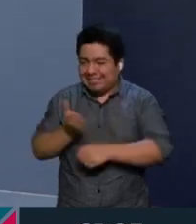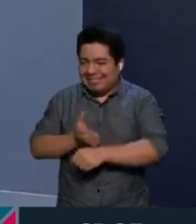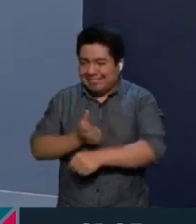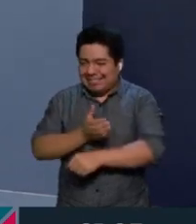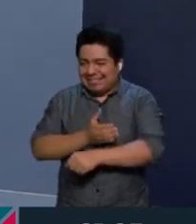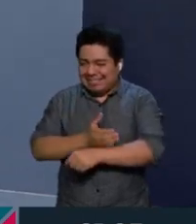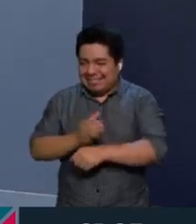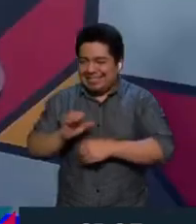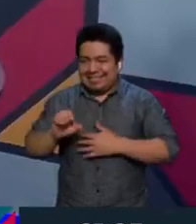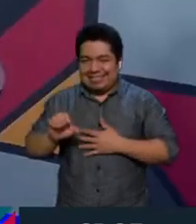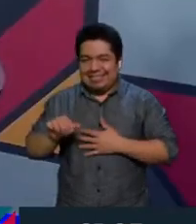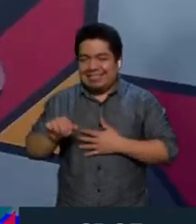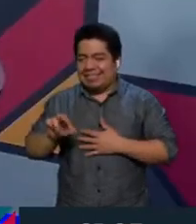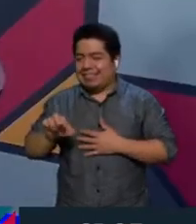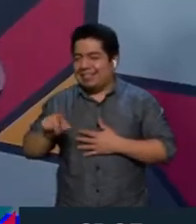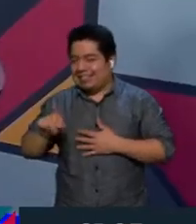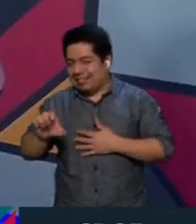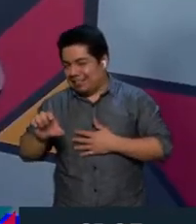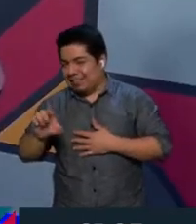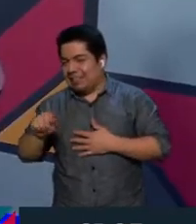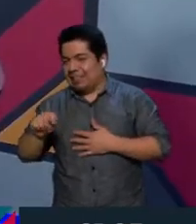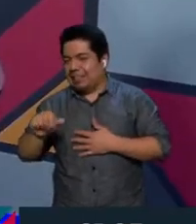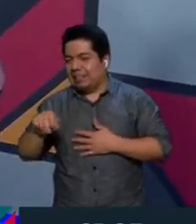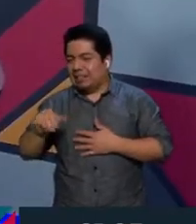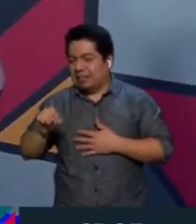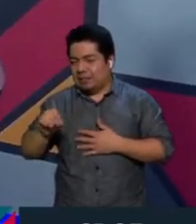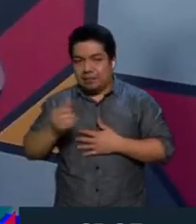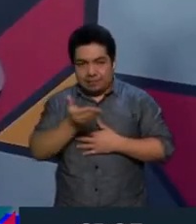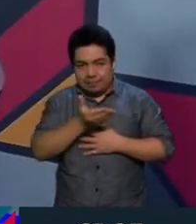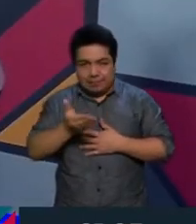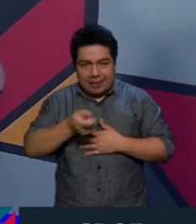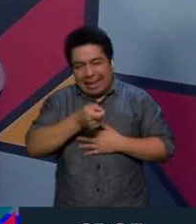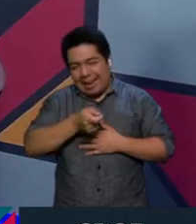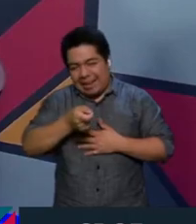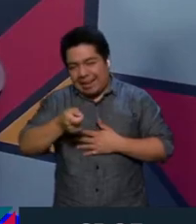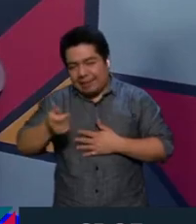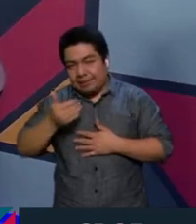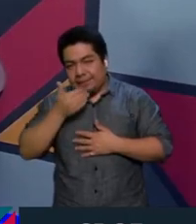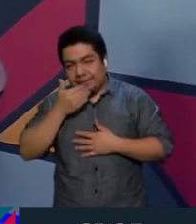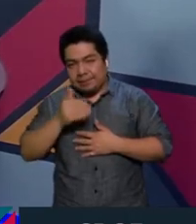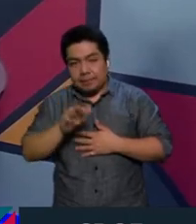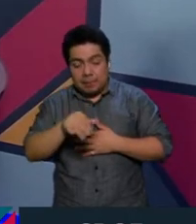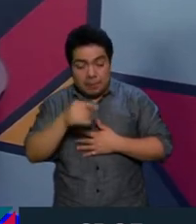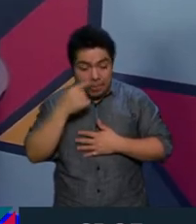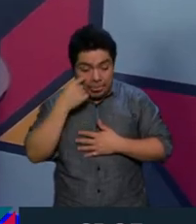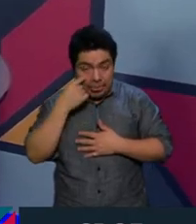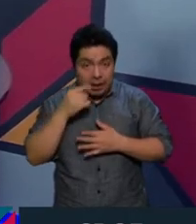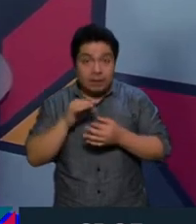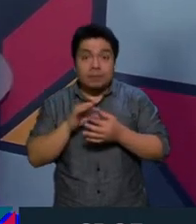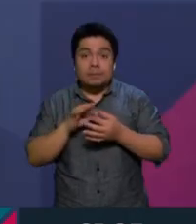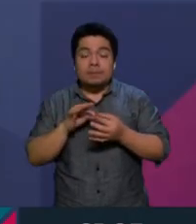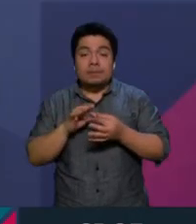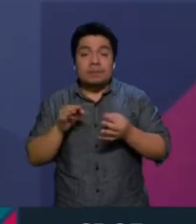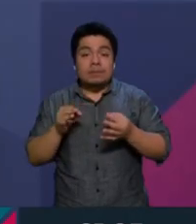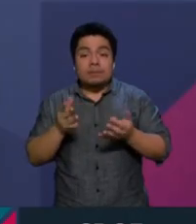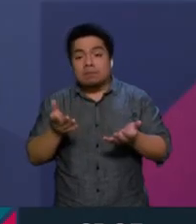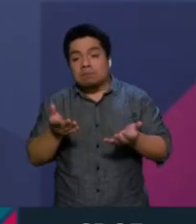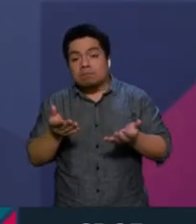Enrique Tamayo. Cuéntanos. Gracias, Majo, gracias. Pues primero un saludo a todo el auditorio. Yo quisiera platicarles que